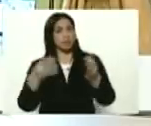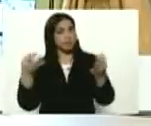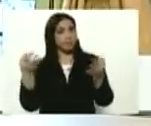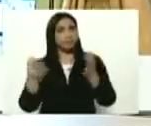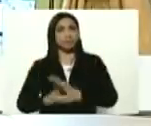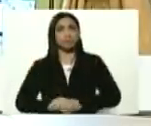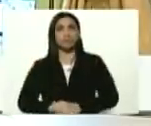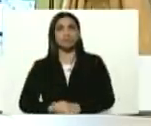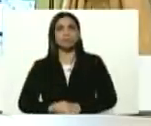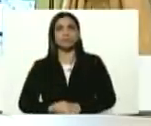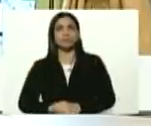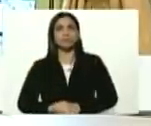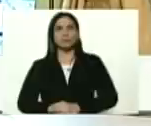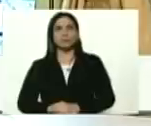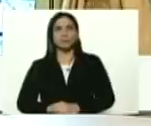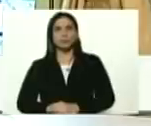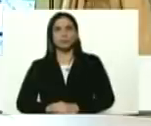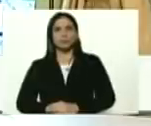verdadita.